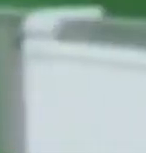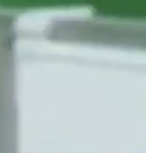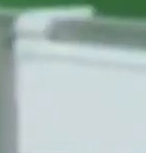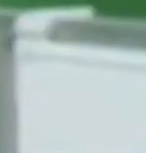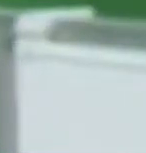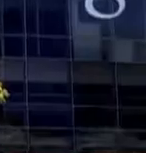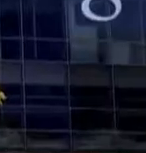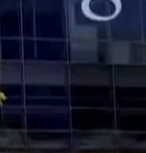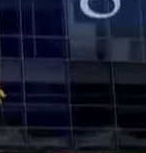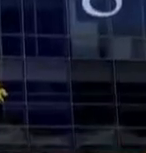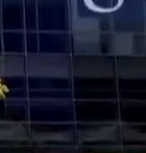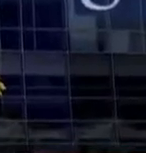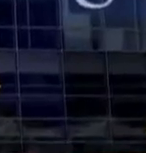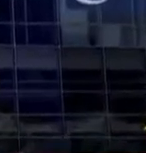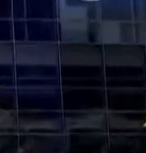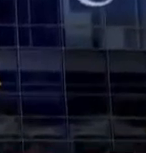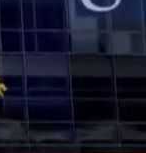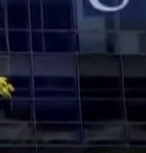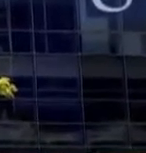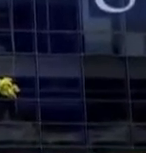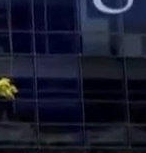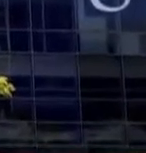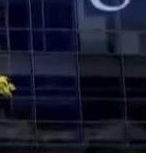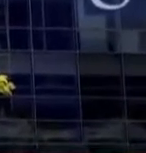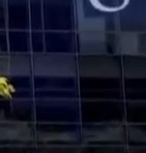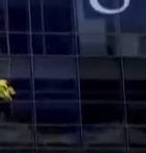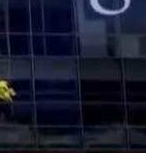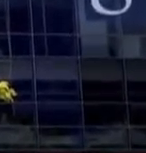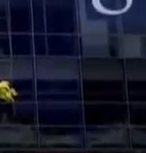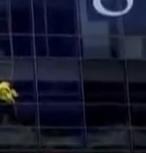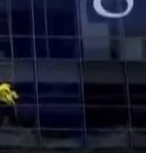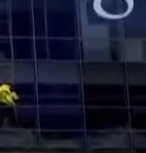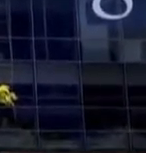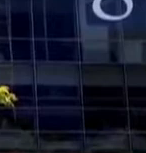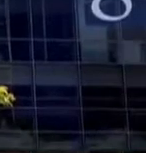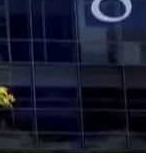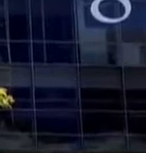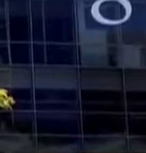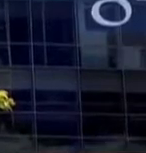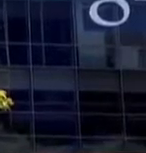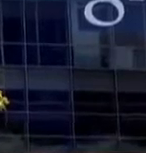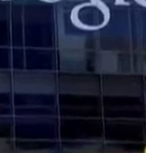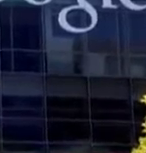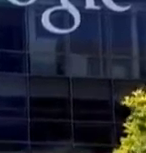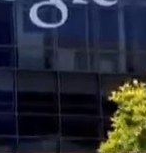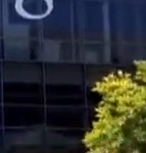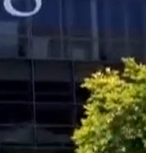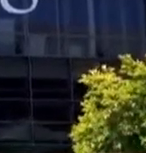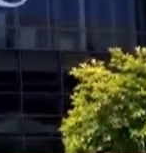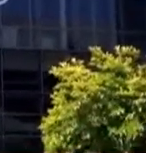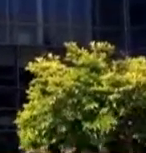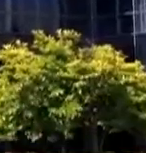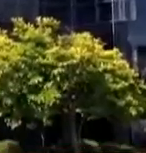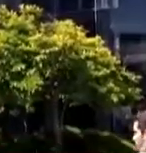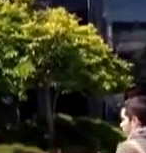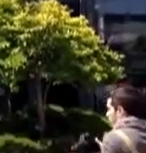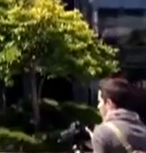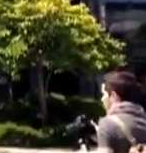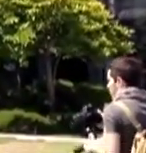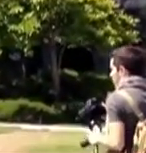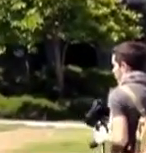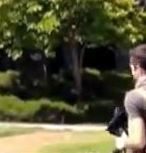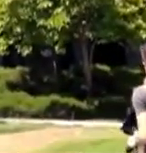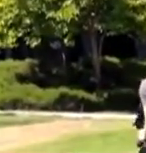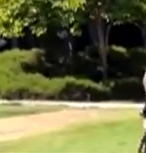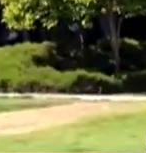genética y biológica para desarrollar carreras en la tecnología. El texto causó gran polémica en redes sociales, por lo que